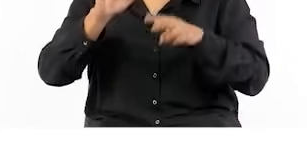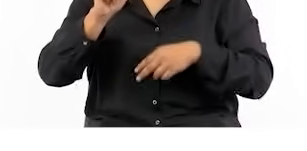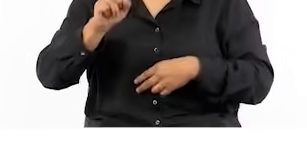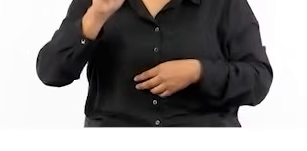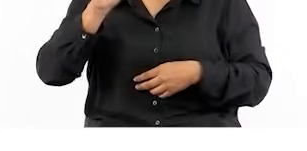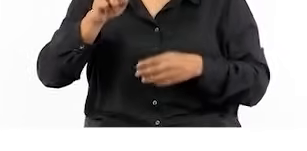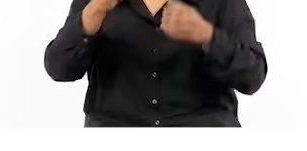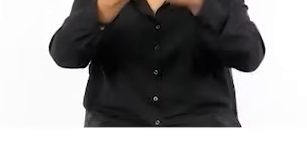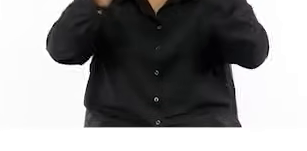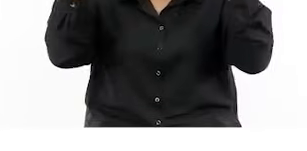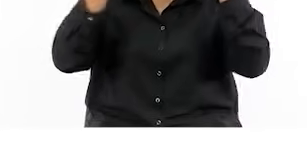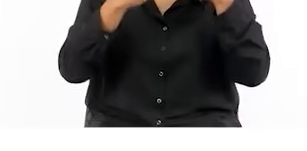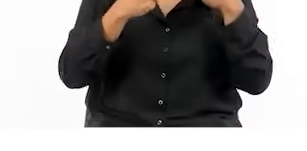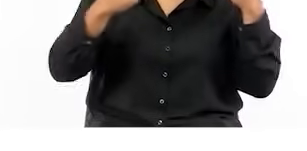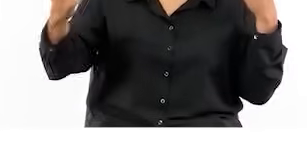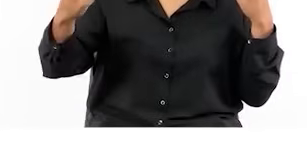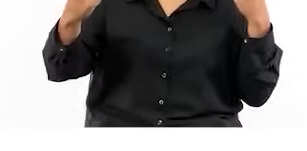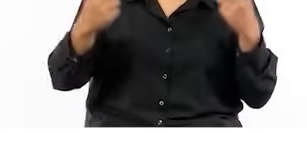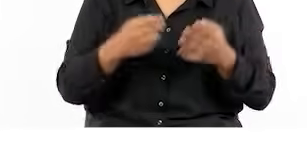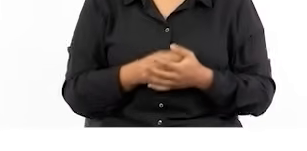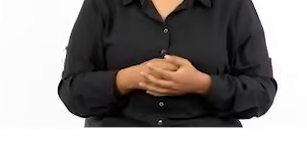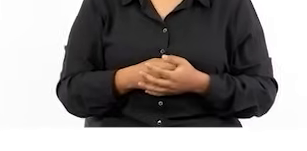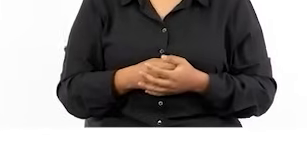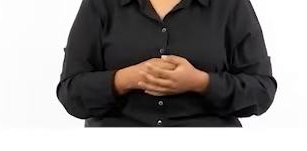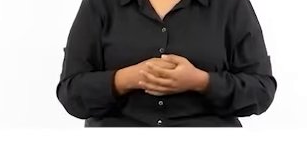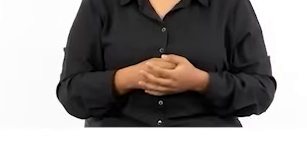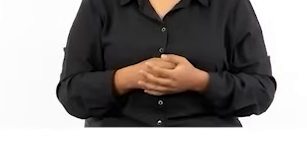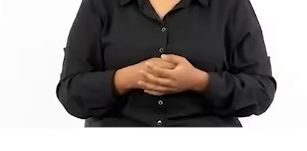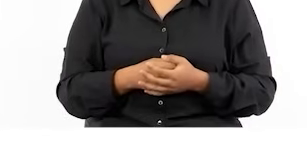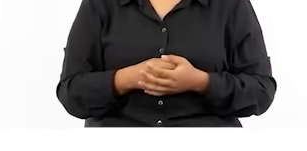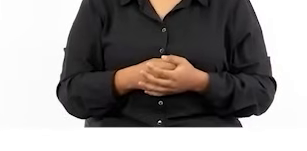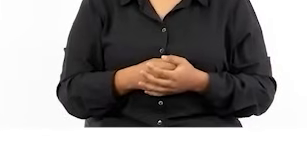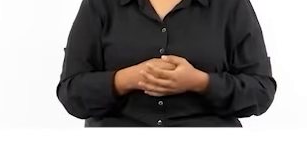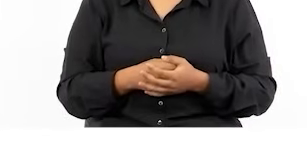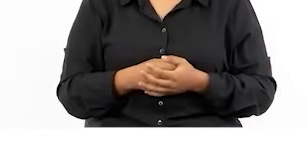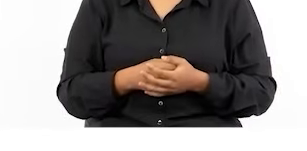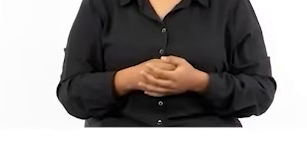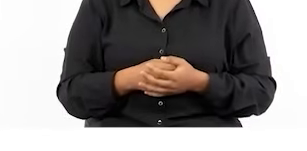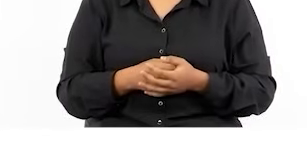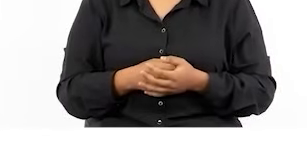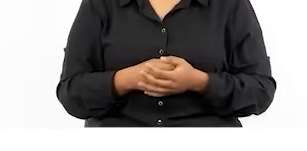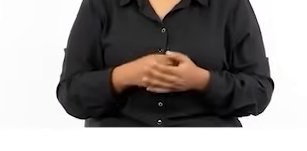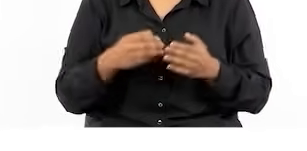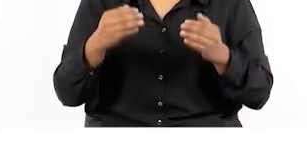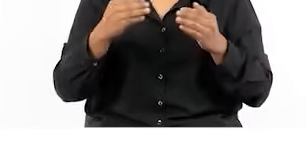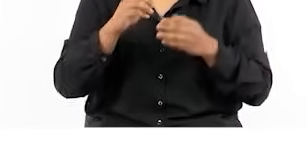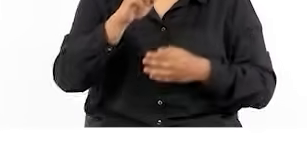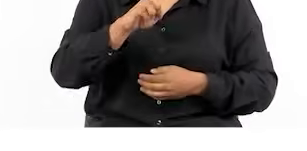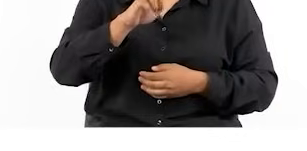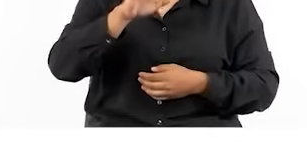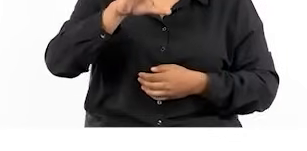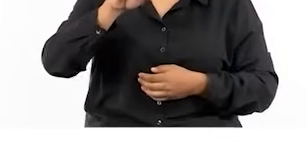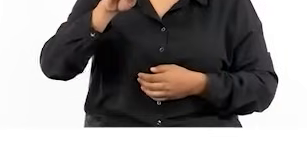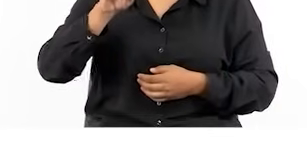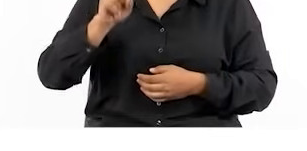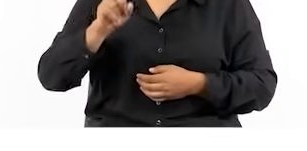encuentra a 147.1 millones de kilómetros, y a esto se le conoce como perihelio,